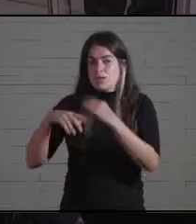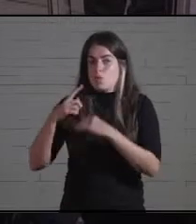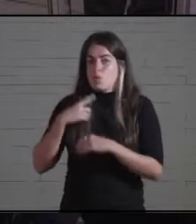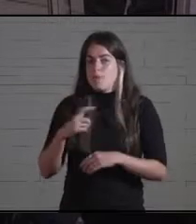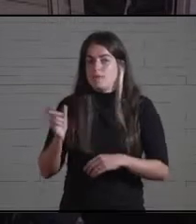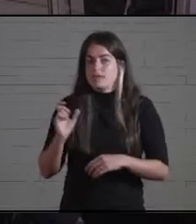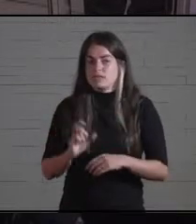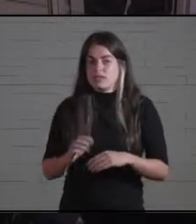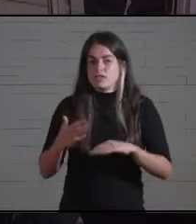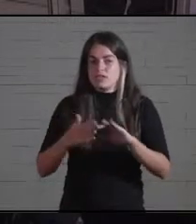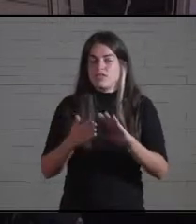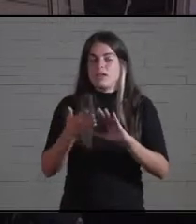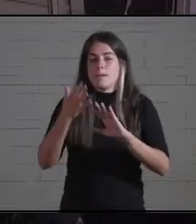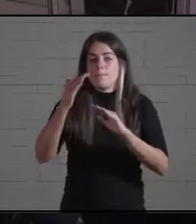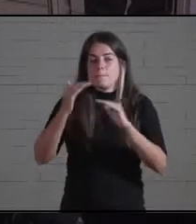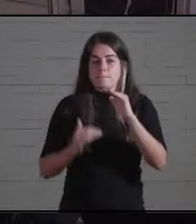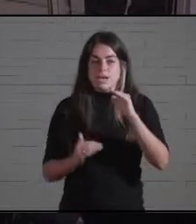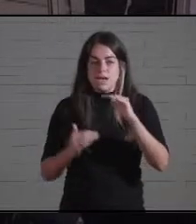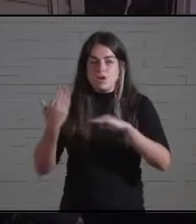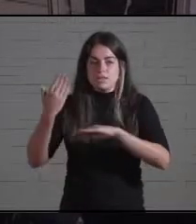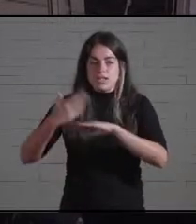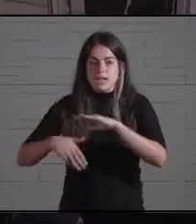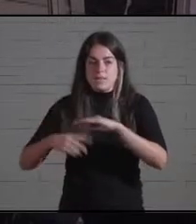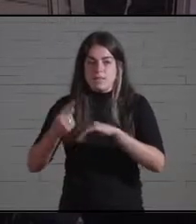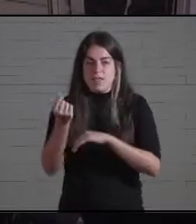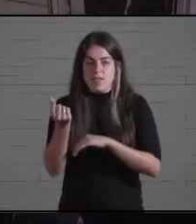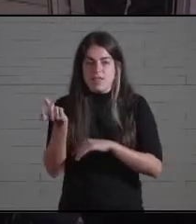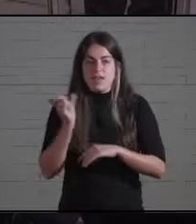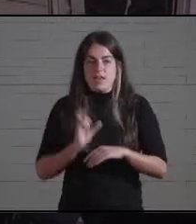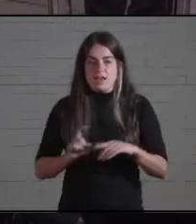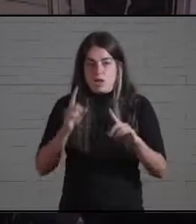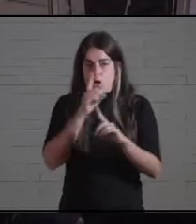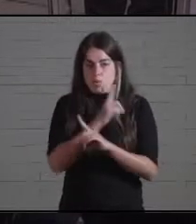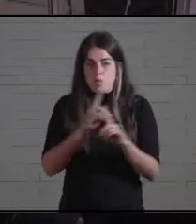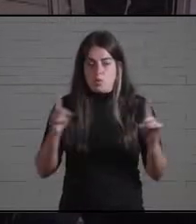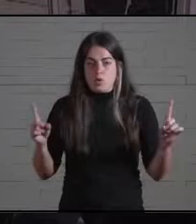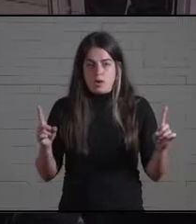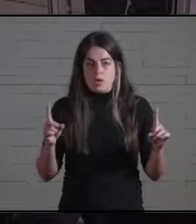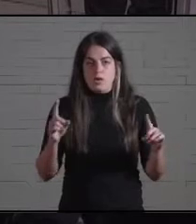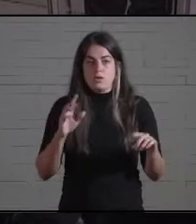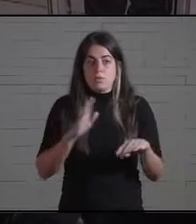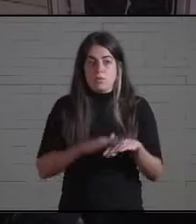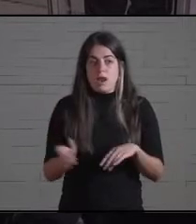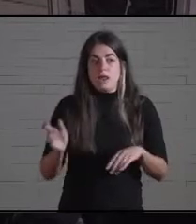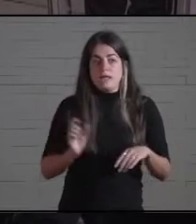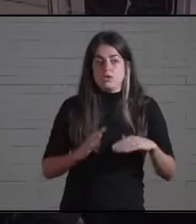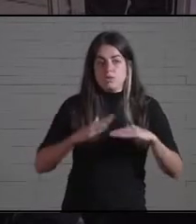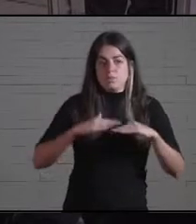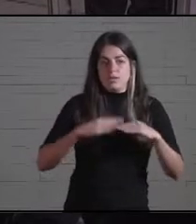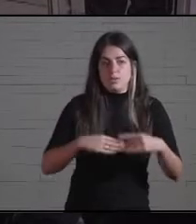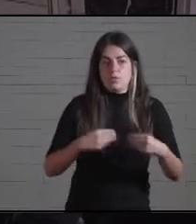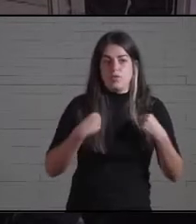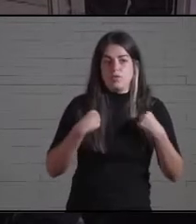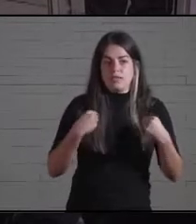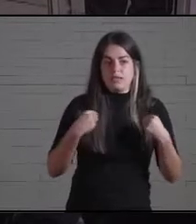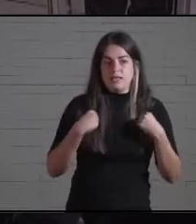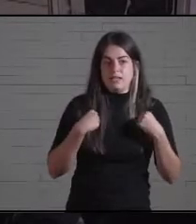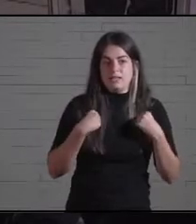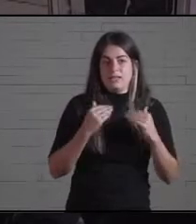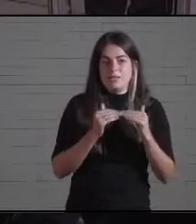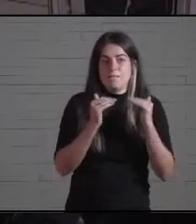era inferior al umbral para acceder al ingreso mínimo vital. Por lo tanto, muchas familias